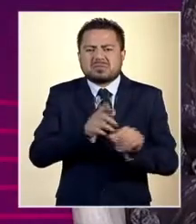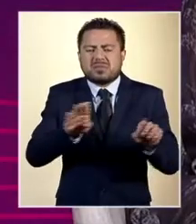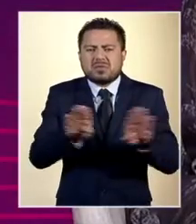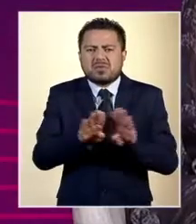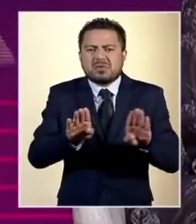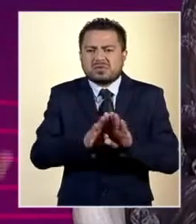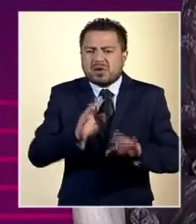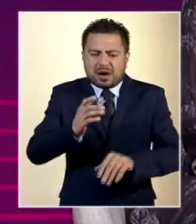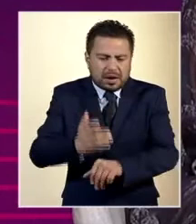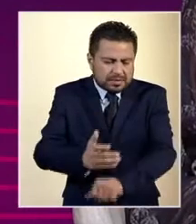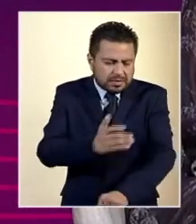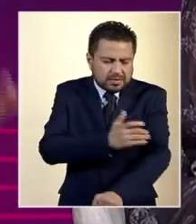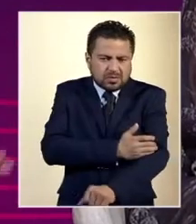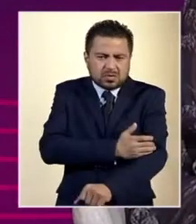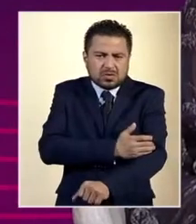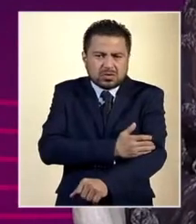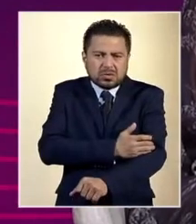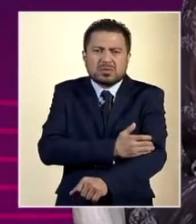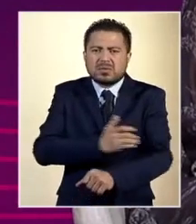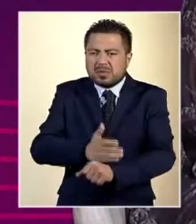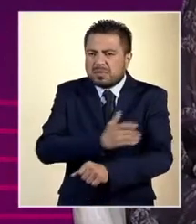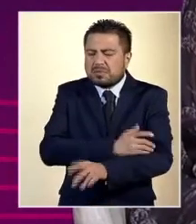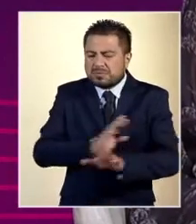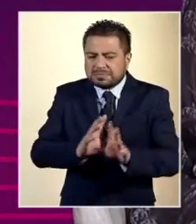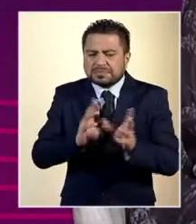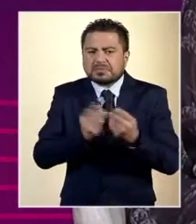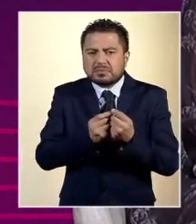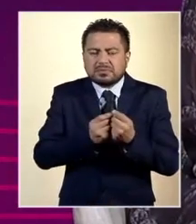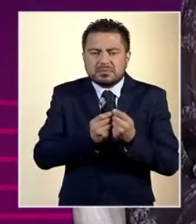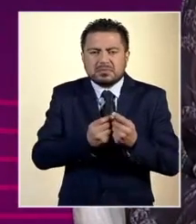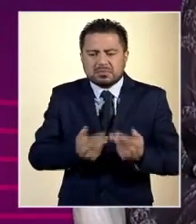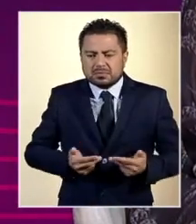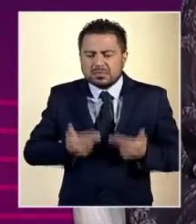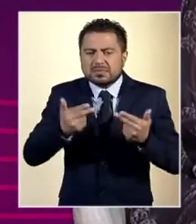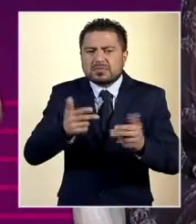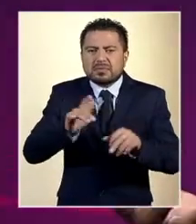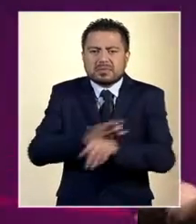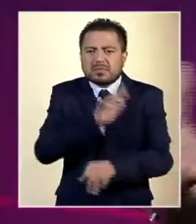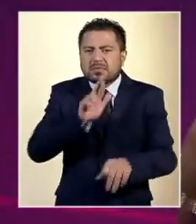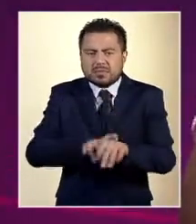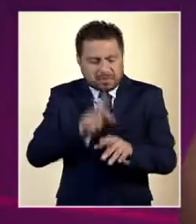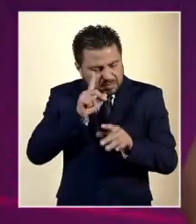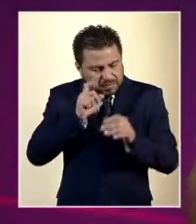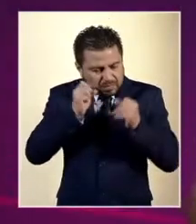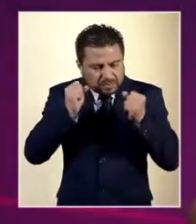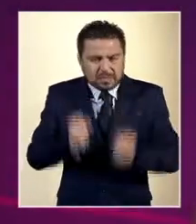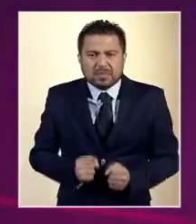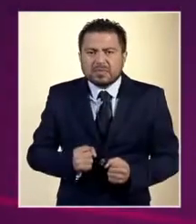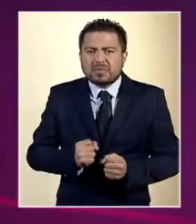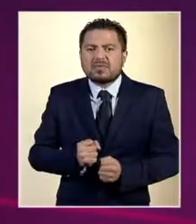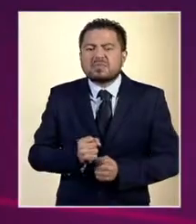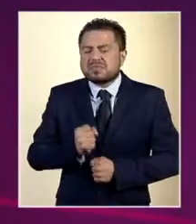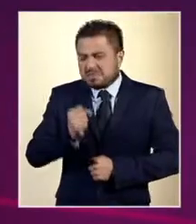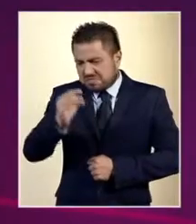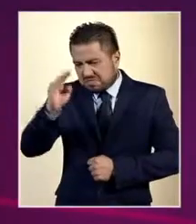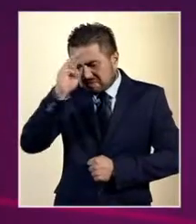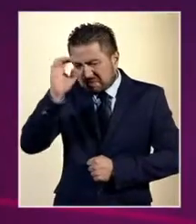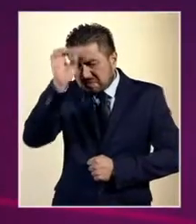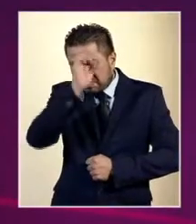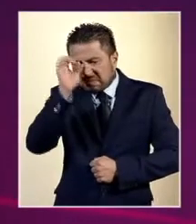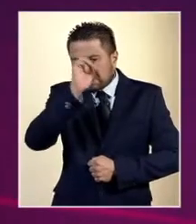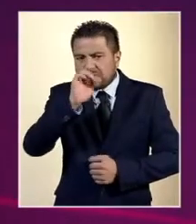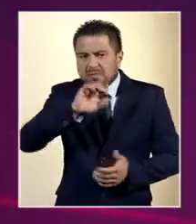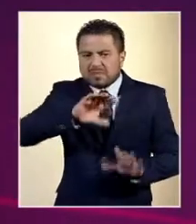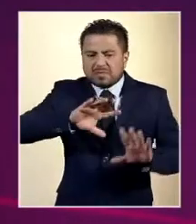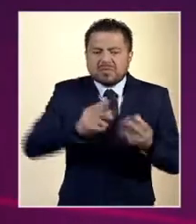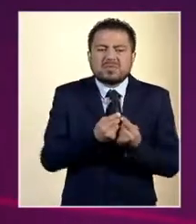un acompañante o acompañantes que vayan generando mayor seguridad, una reflexión de parte